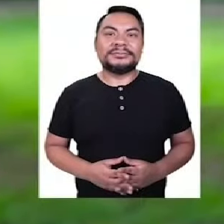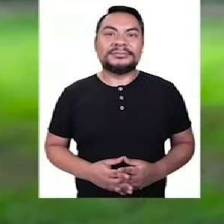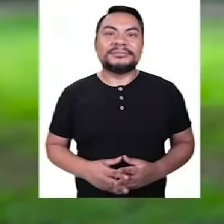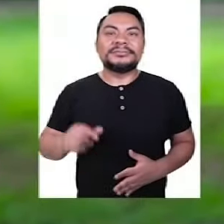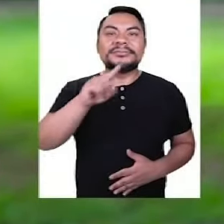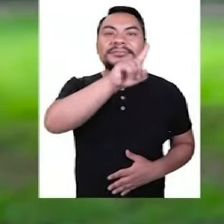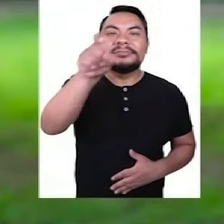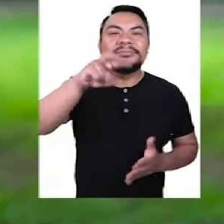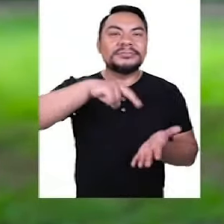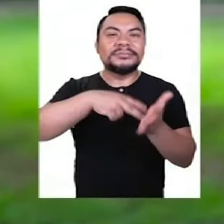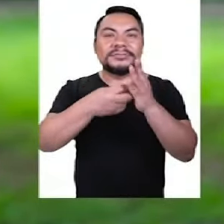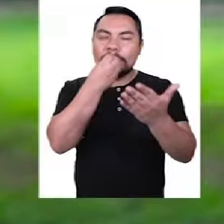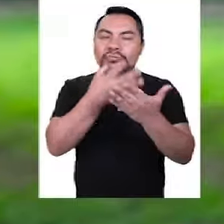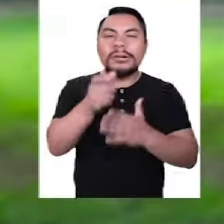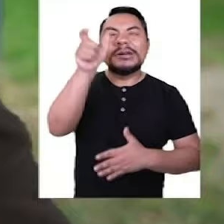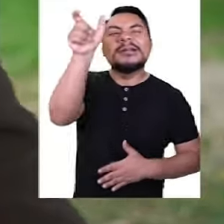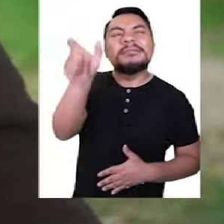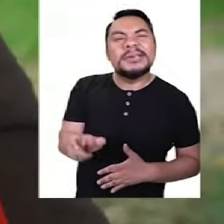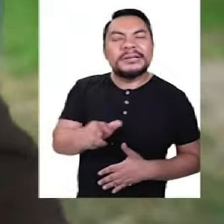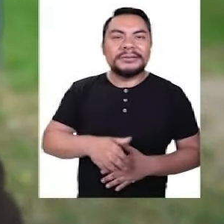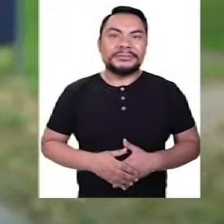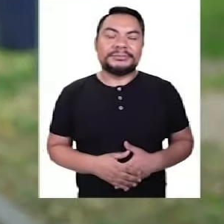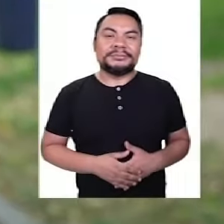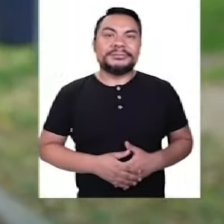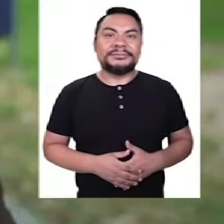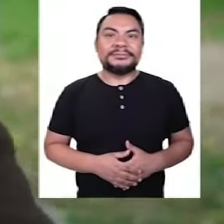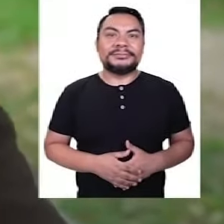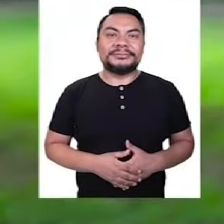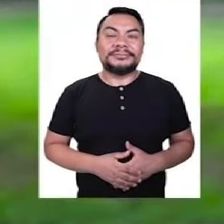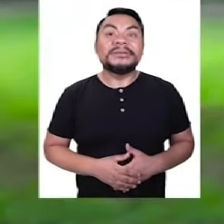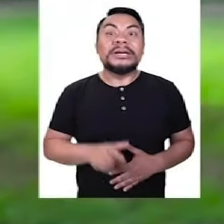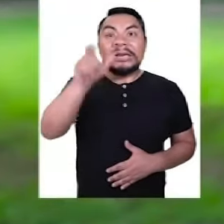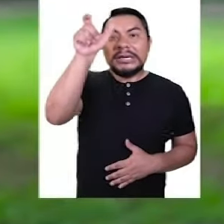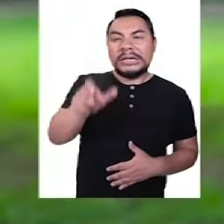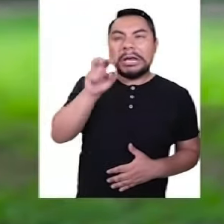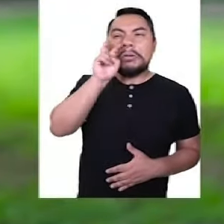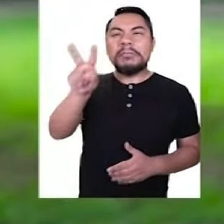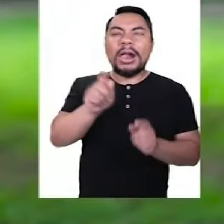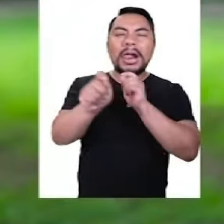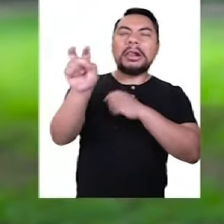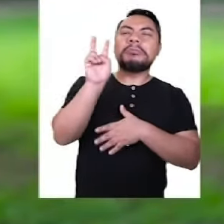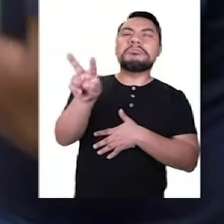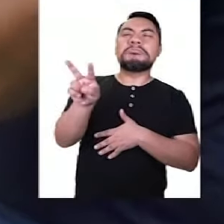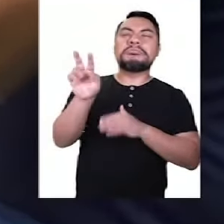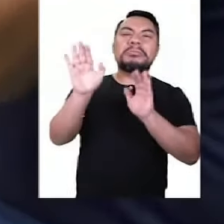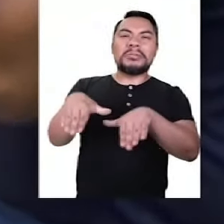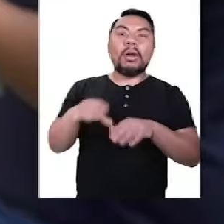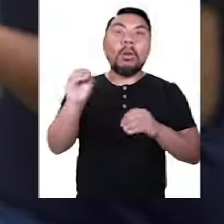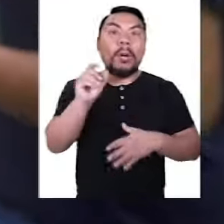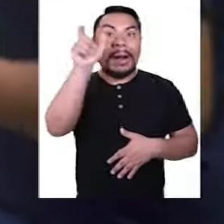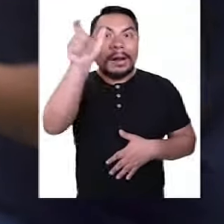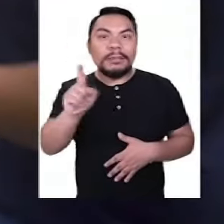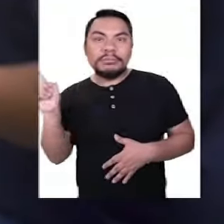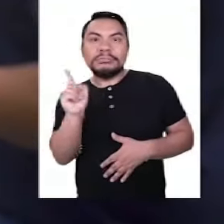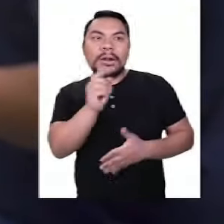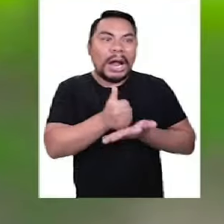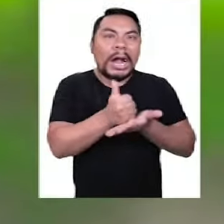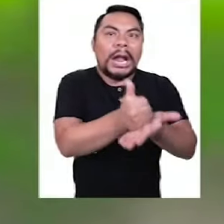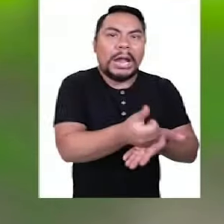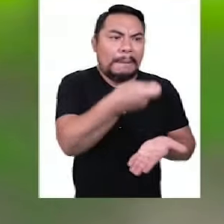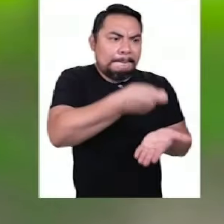verlo Qué es ser un buen ciudadano alguien que observa desde lejos o alguien que